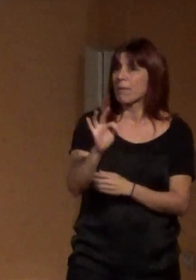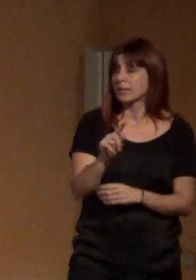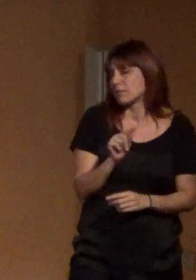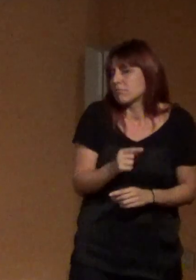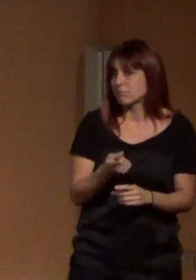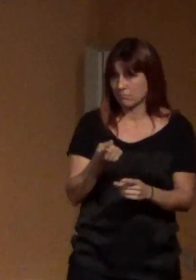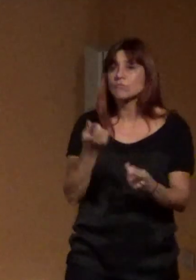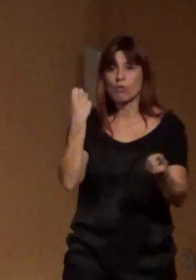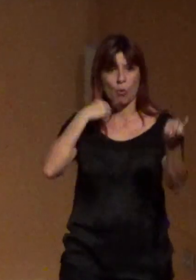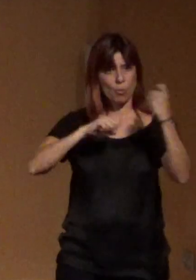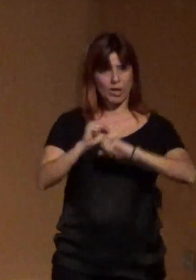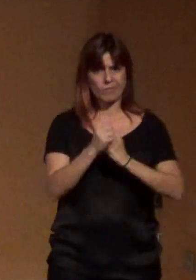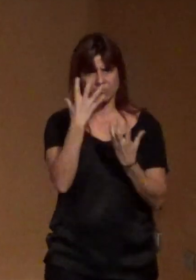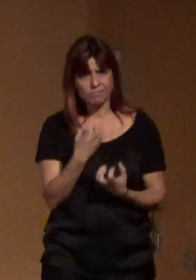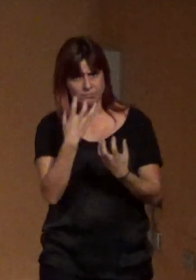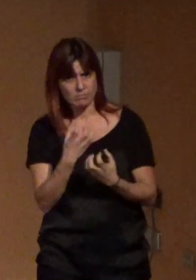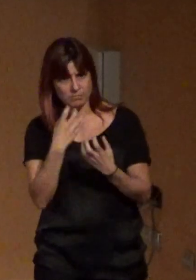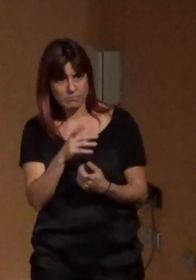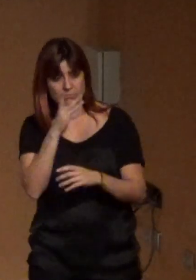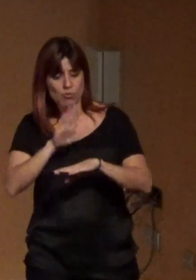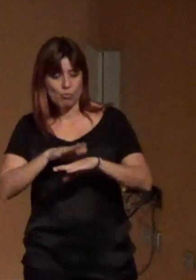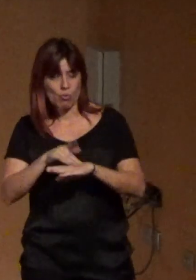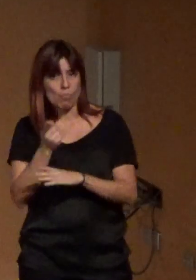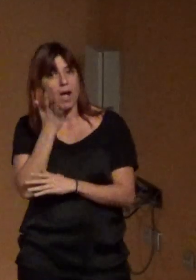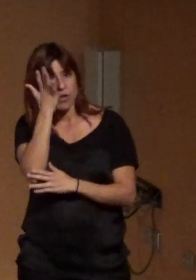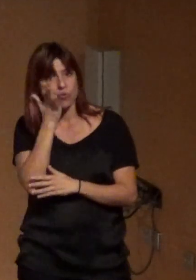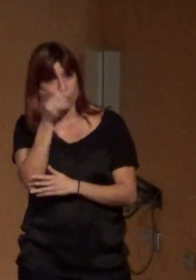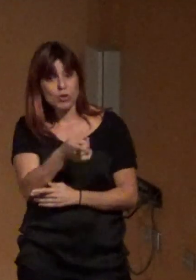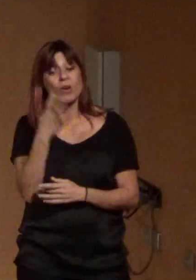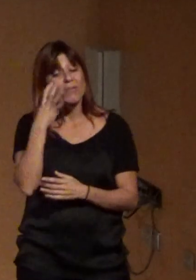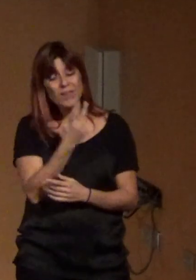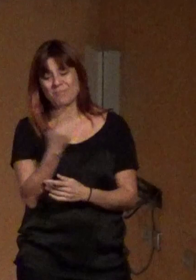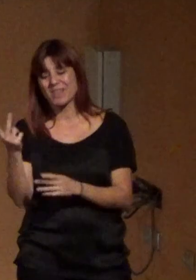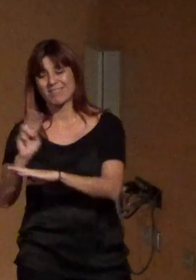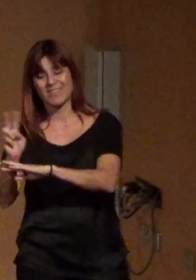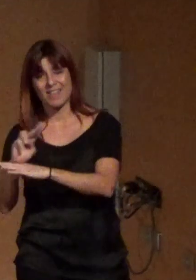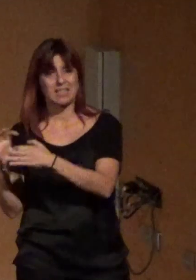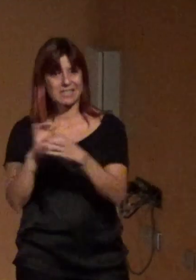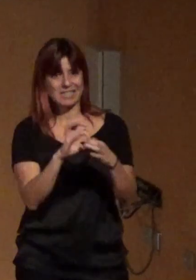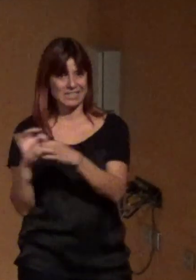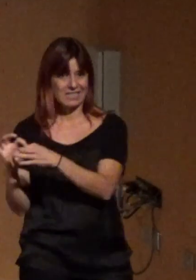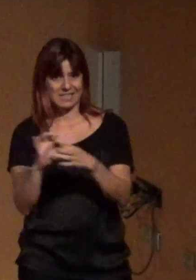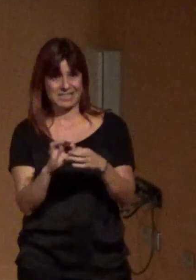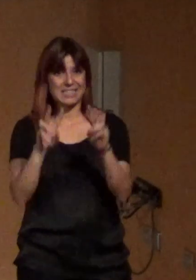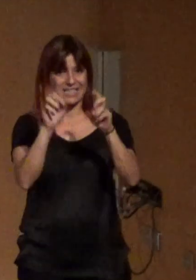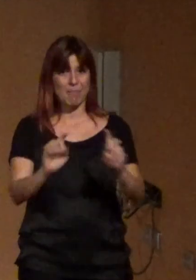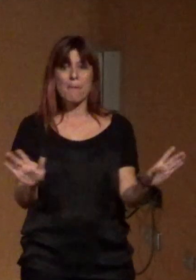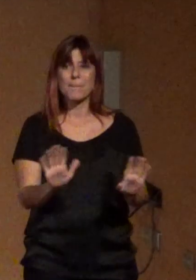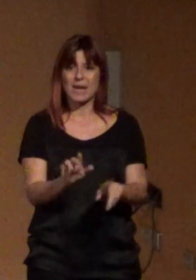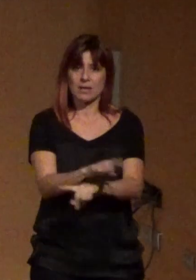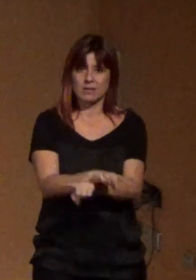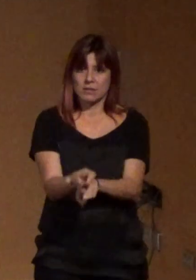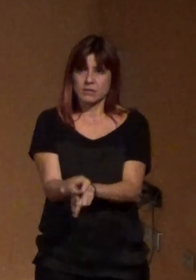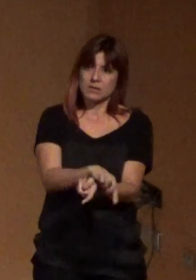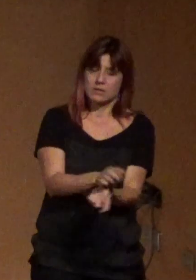Y también el síndrome de piernas inquietas, con deseo de mover las piernas, está muy relacionado el TDAH con el síndrome de piernas inquietas. Pasamos a la